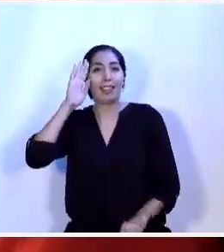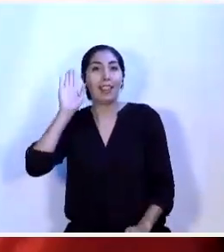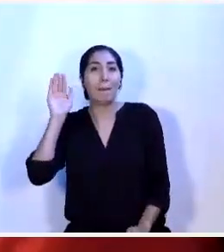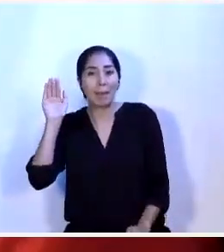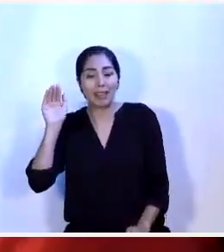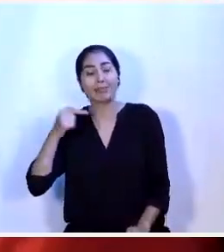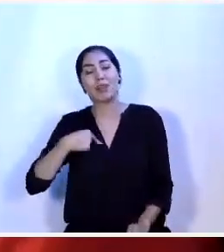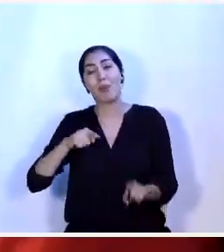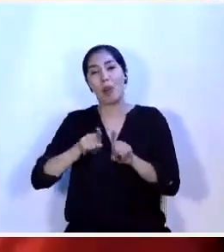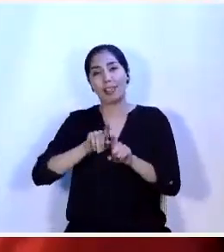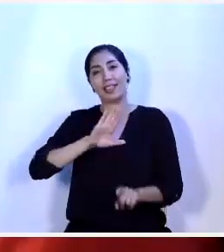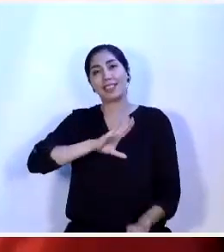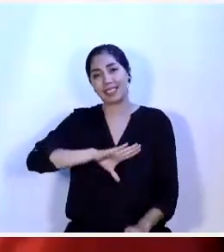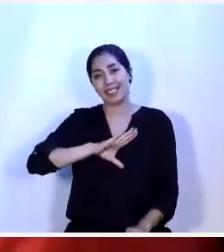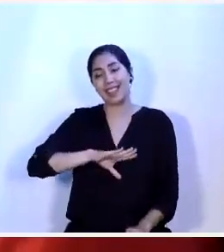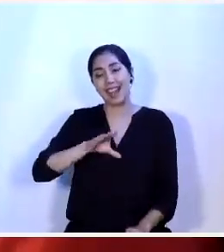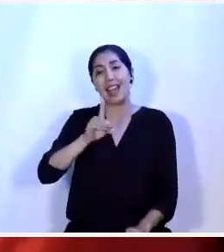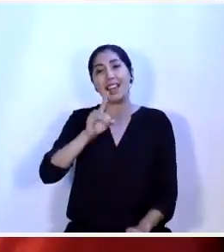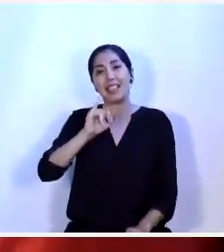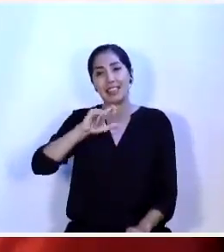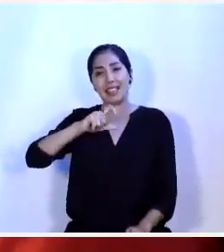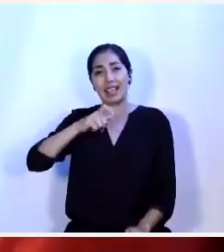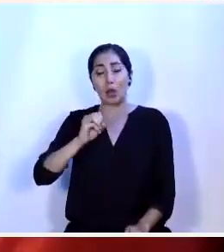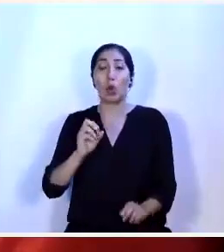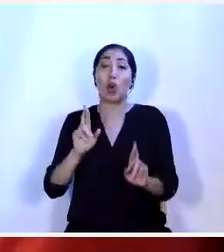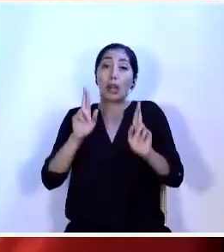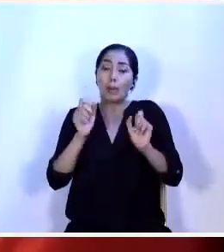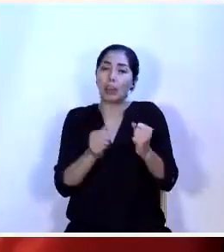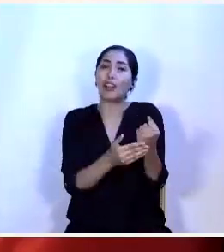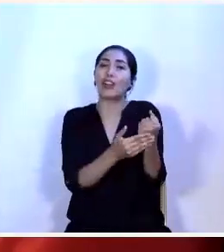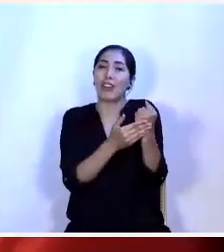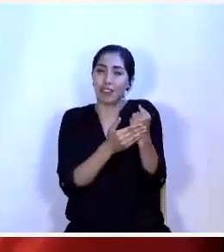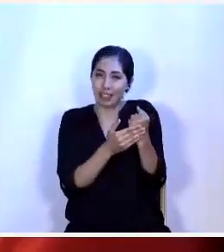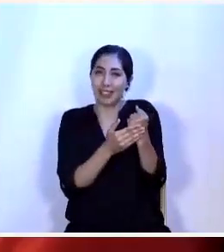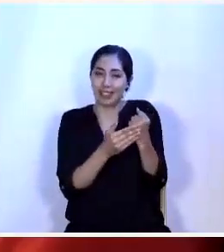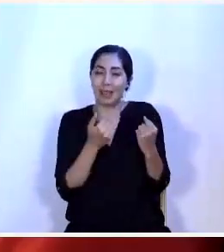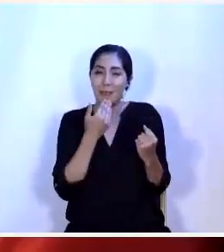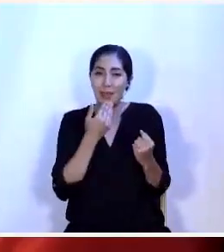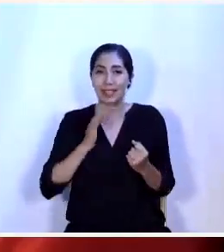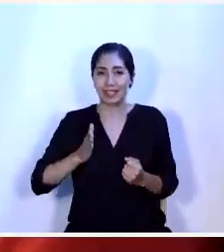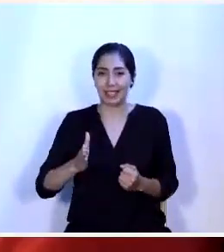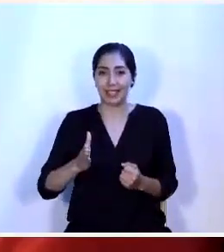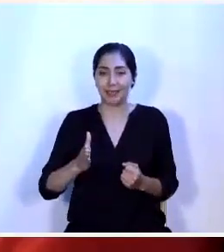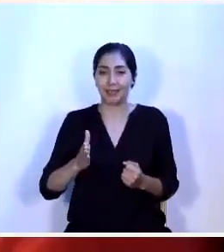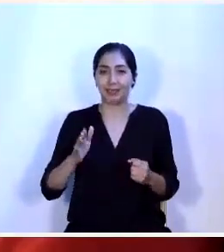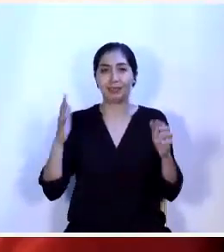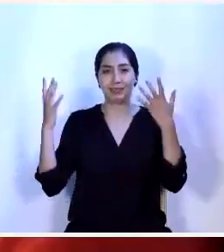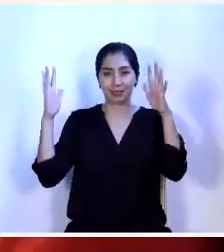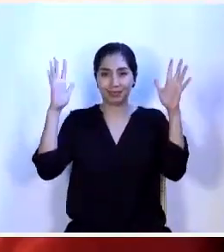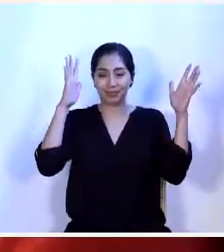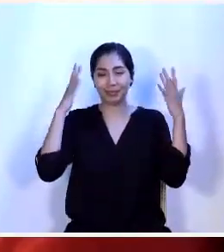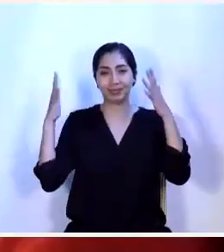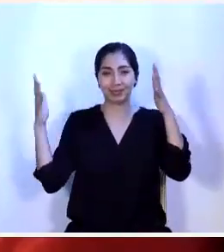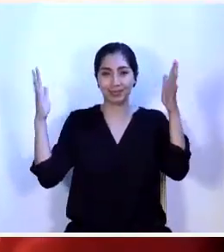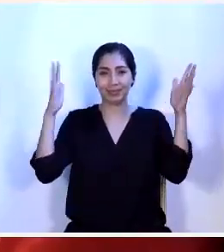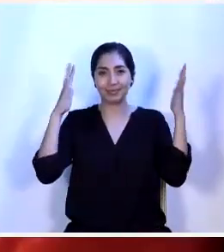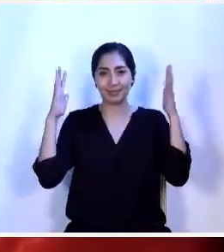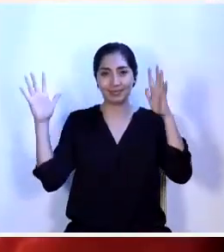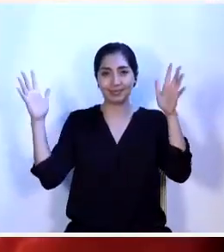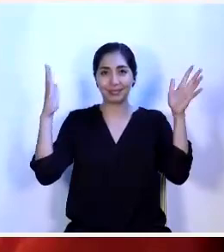vamos a extrañar, Diego, y ojalá puedas seguir colaborando en el espacio público desde otros frentes. Y